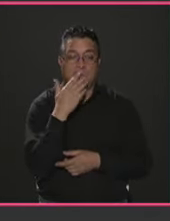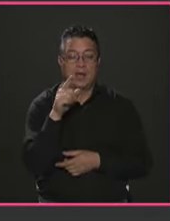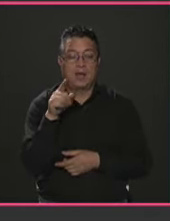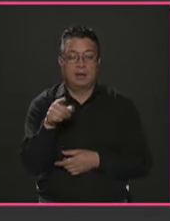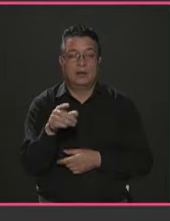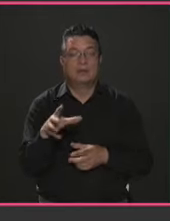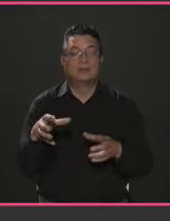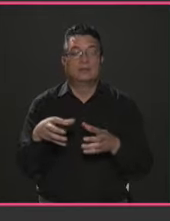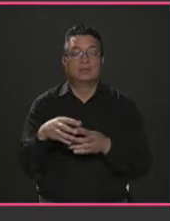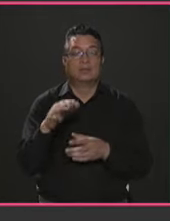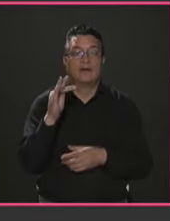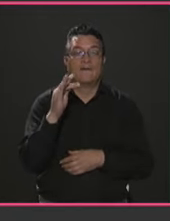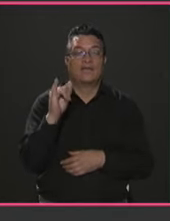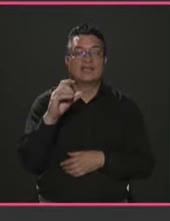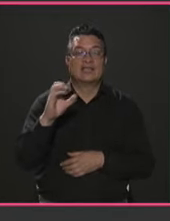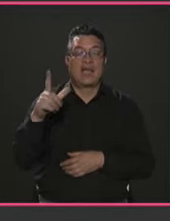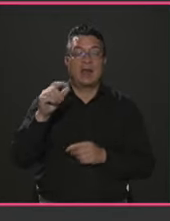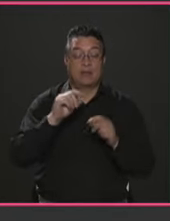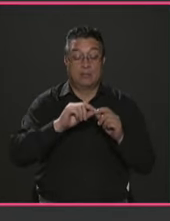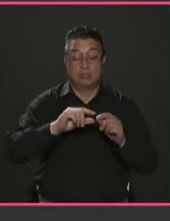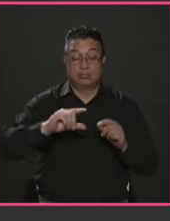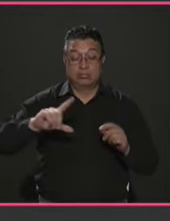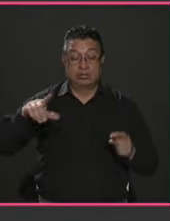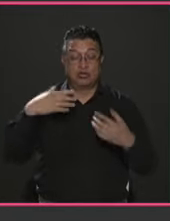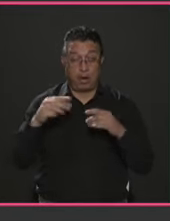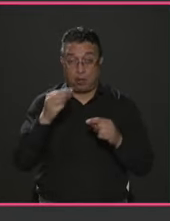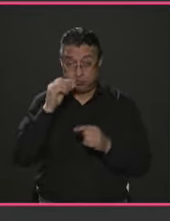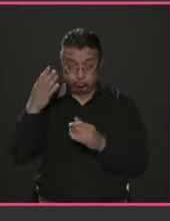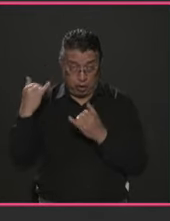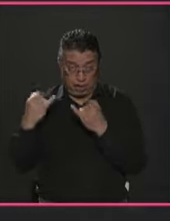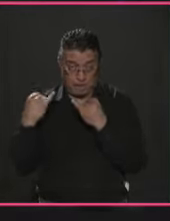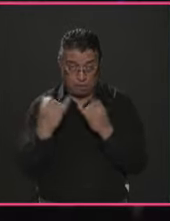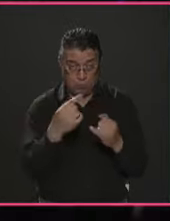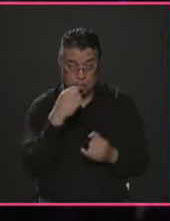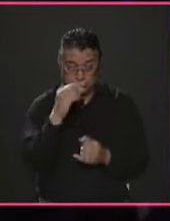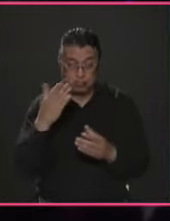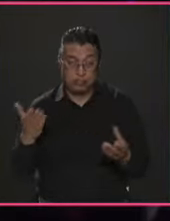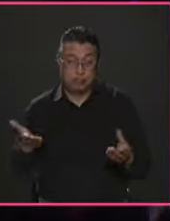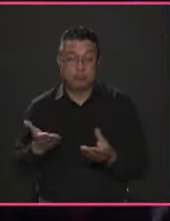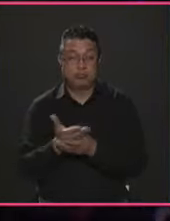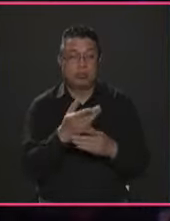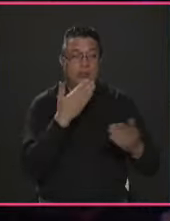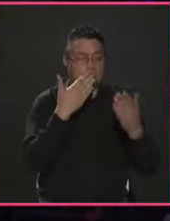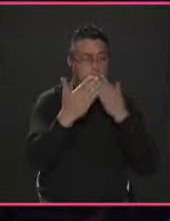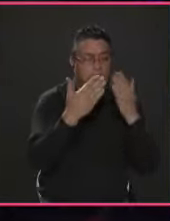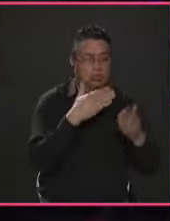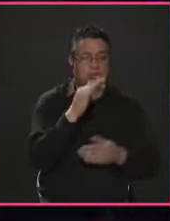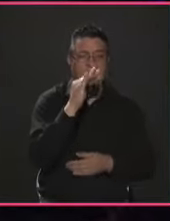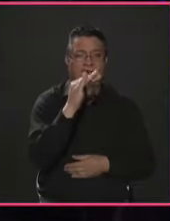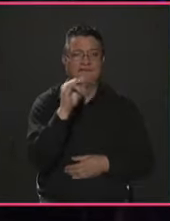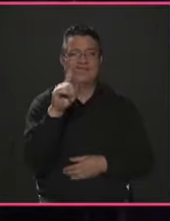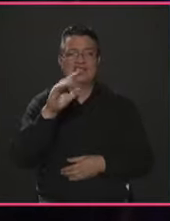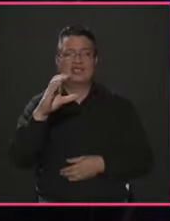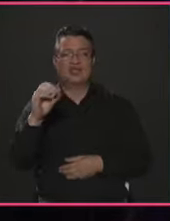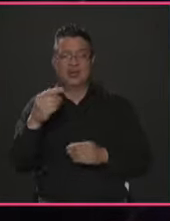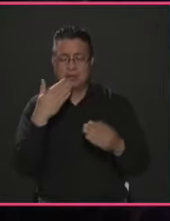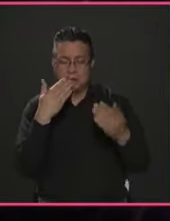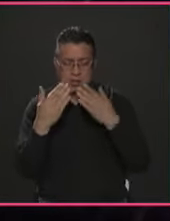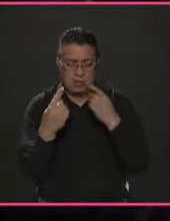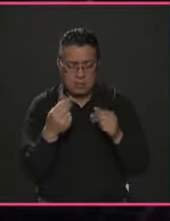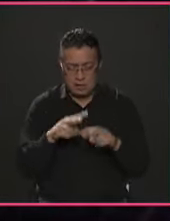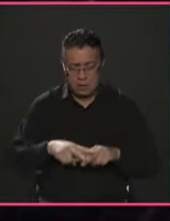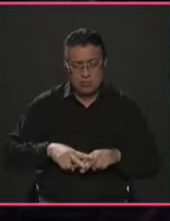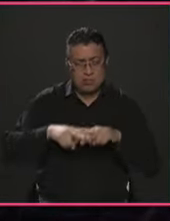fiscal y crecimiento tendencial que acaba de entregar un informe a propósito toda la discusión fiscal que hay proyecta